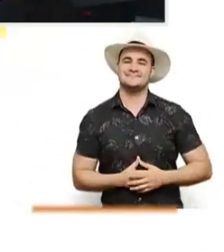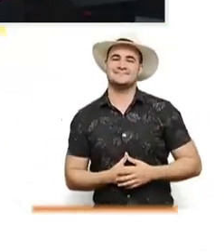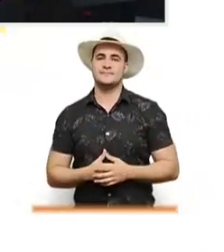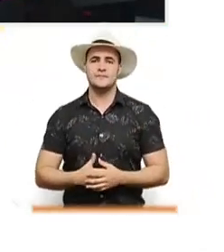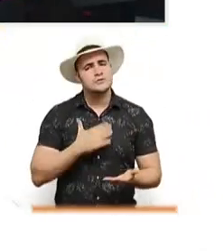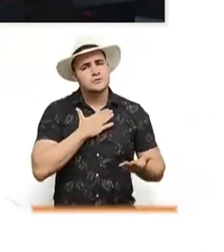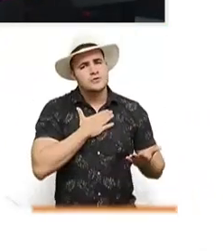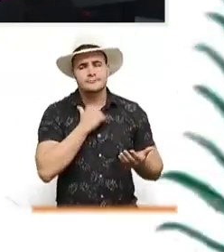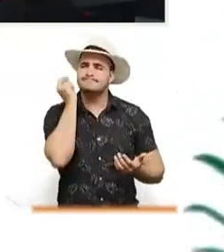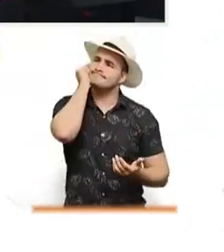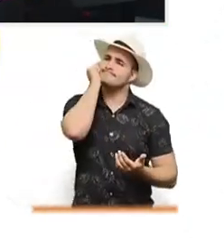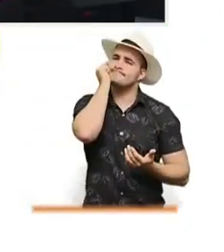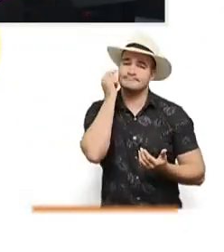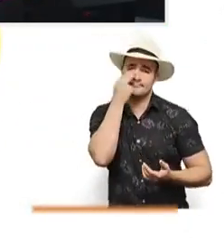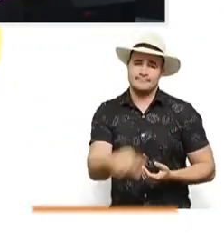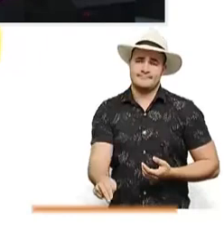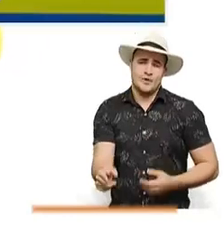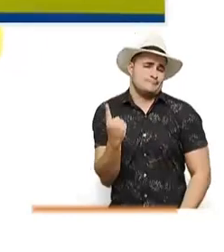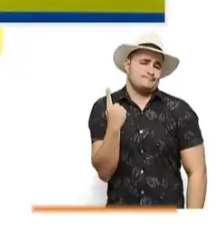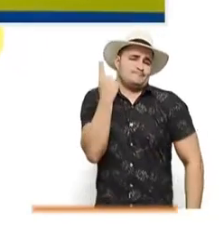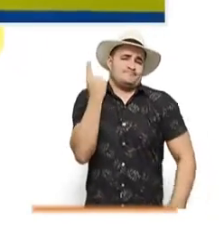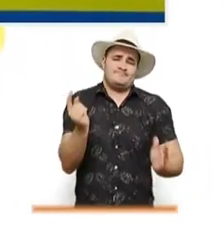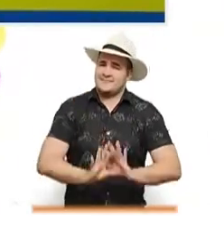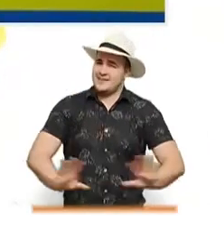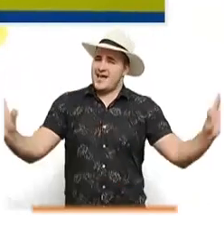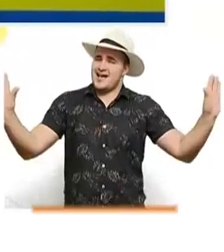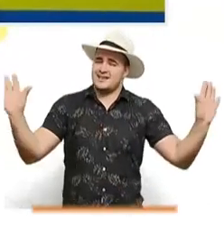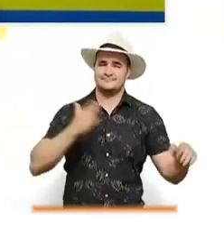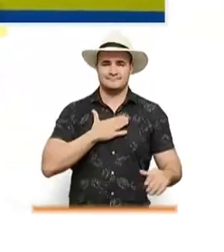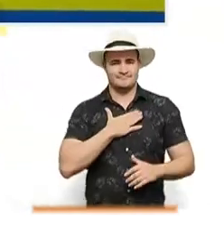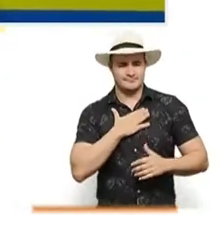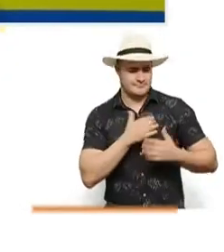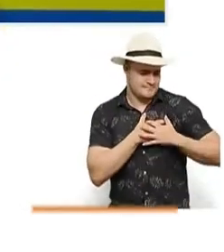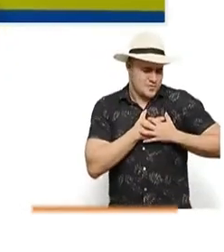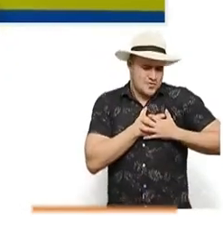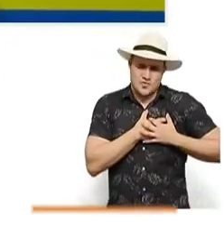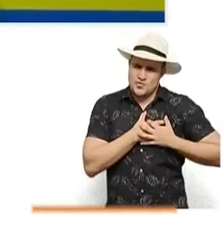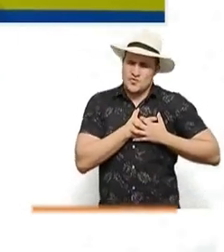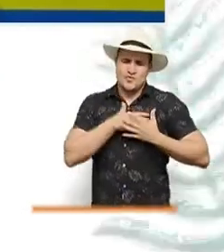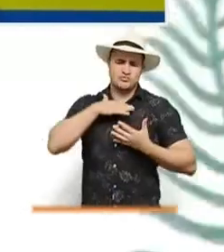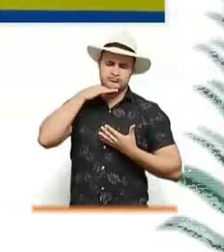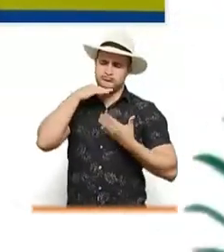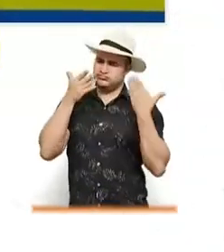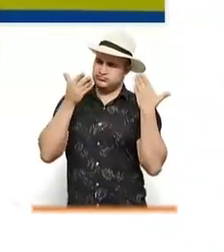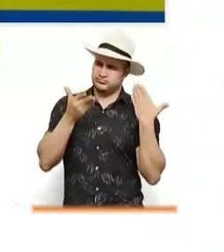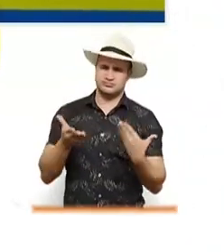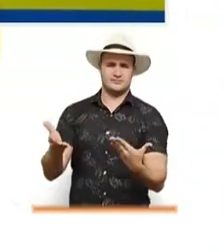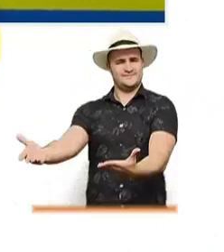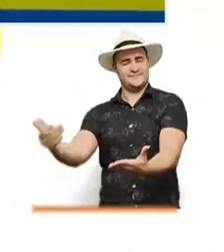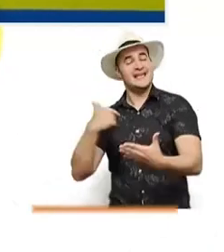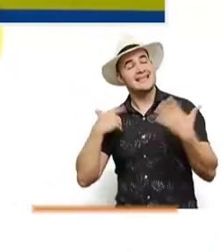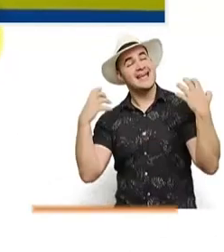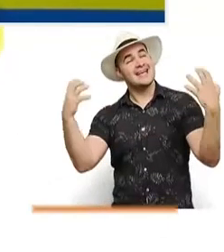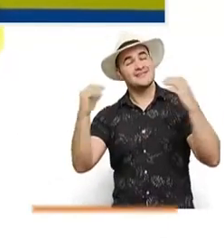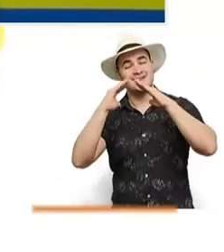Yo solo tengo una hija, mas me sobra corazón, porque quisiera en mi